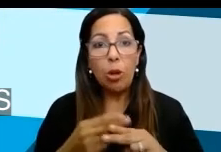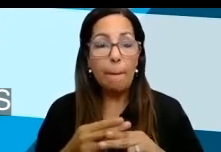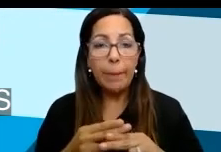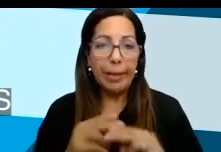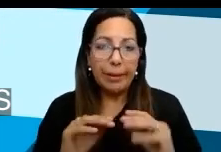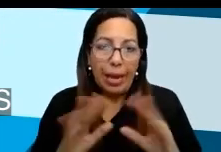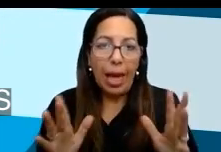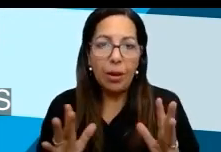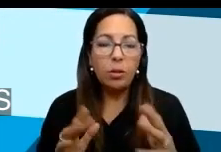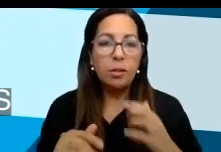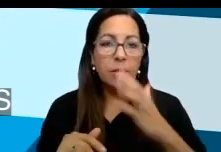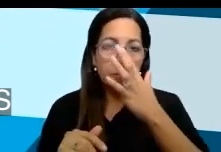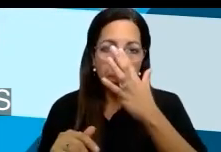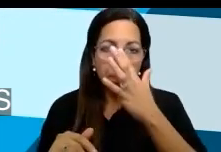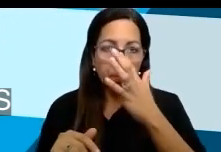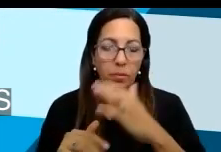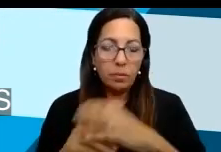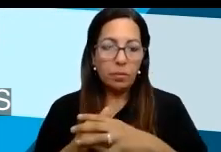sí.